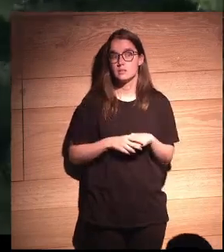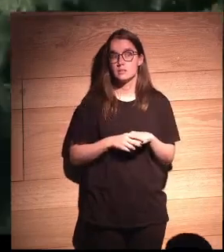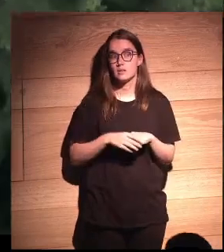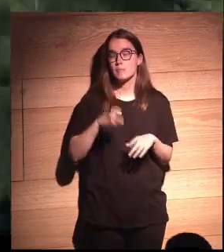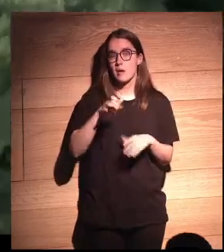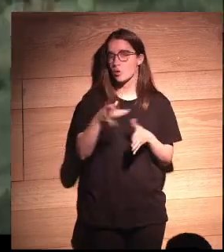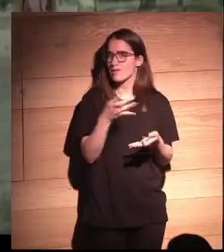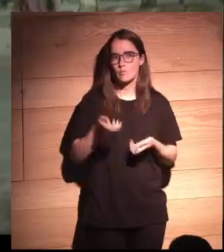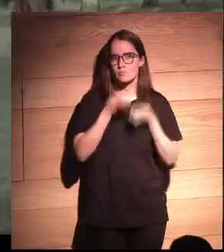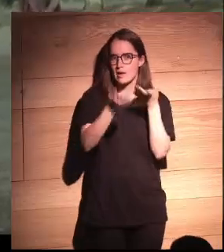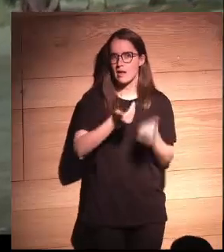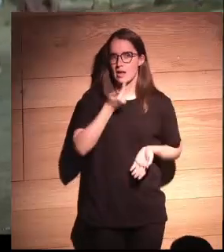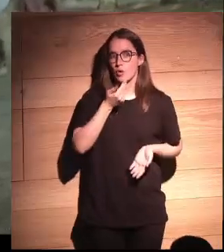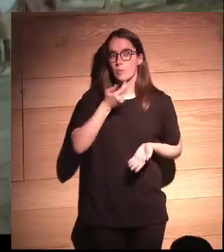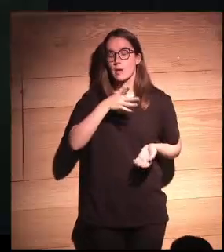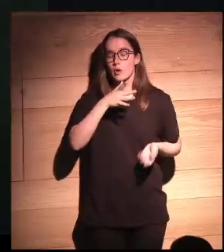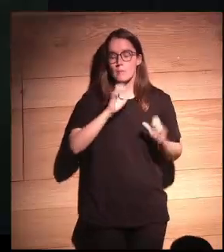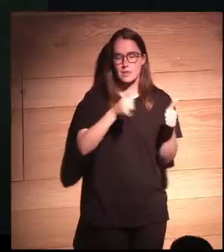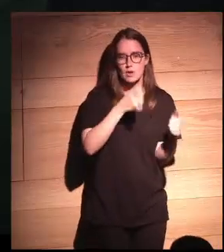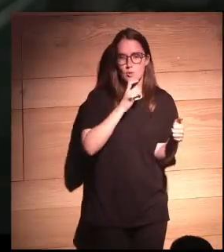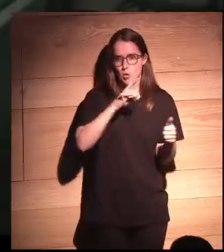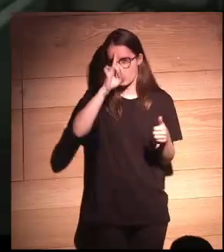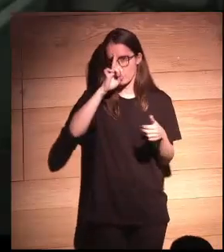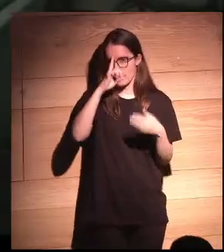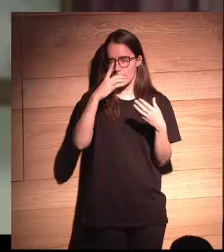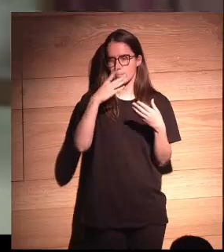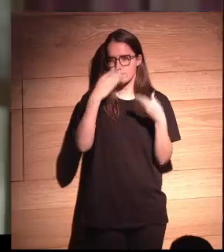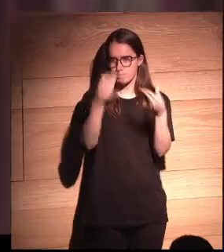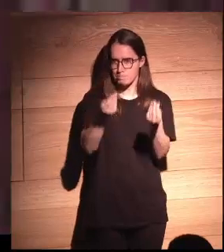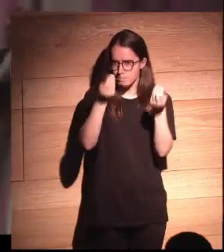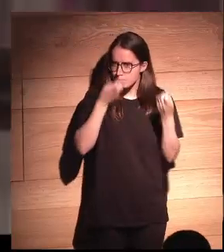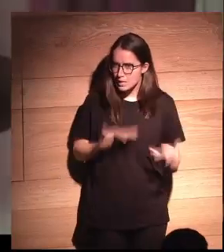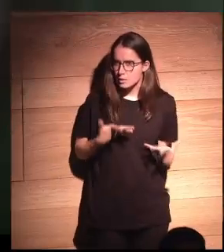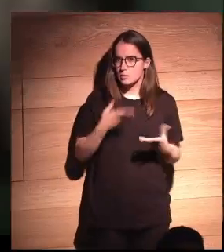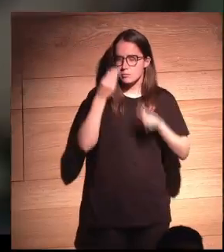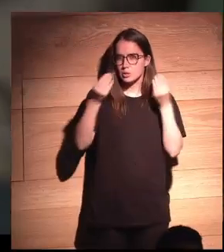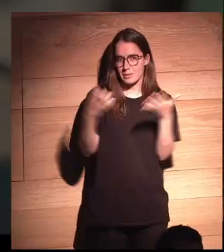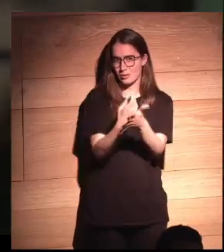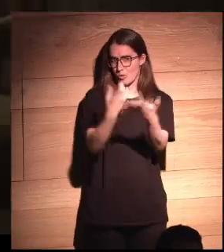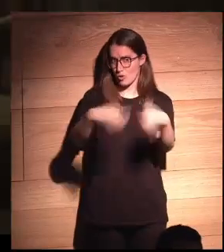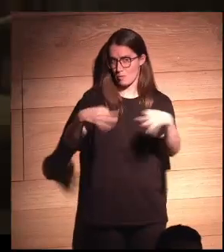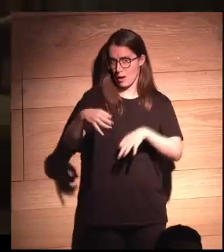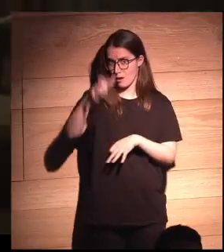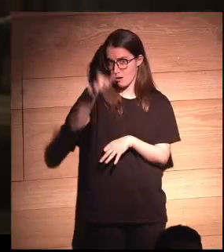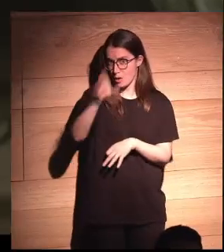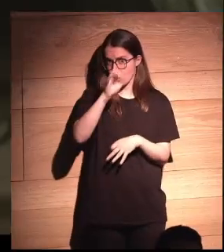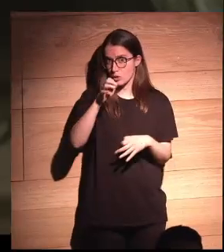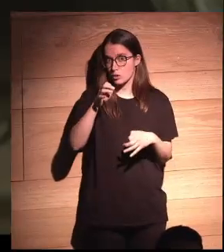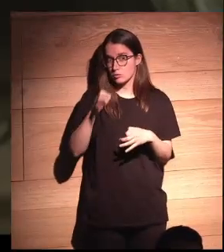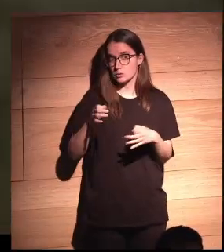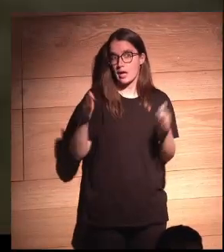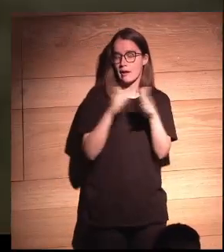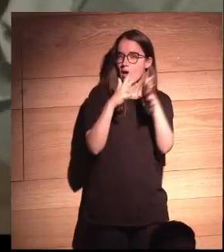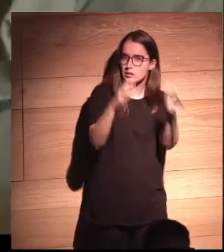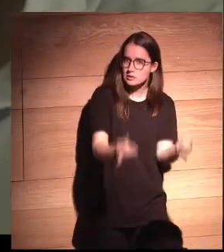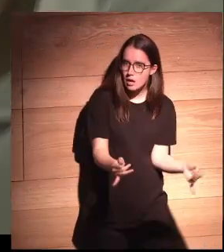Pablo, tengo algo que contarte, pero no sé por dónde empezar para que me creas. Supongo que para ti todo esto es normal. Llegamos a la